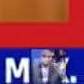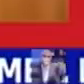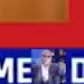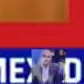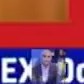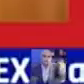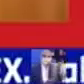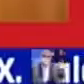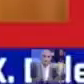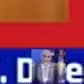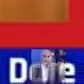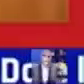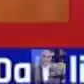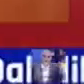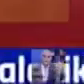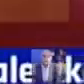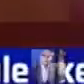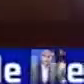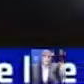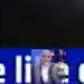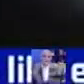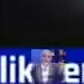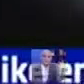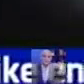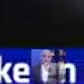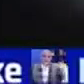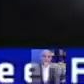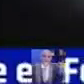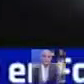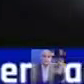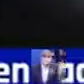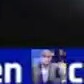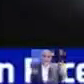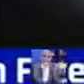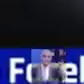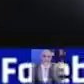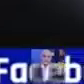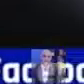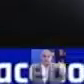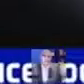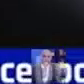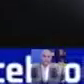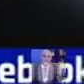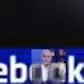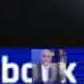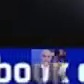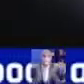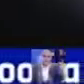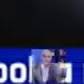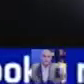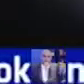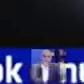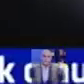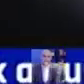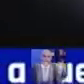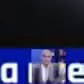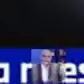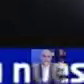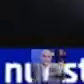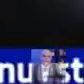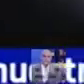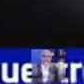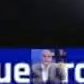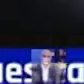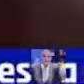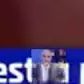porque desenmascara por completo cuáles son las intenciones reales de estos grupúsculos. Sí, son unos grupúsculos que